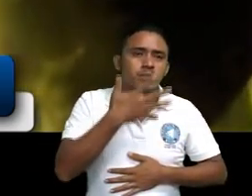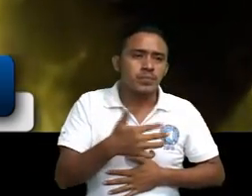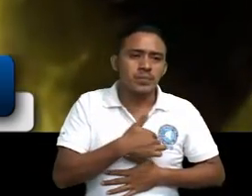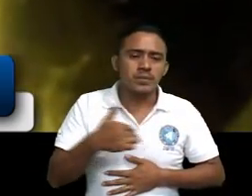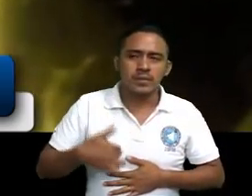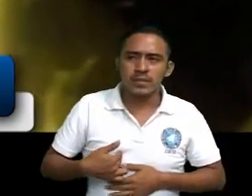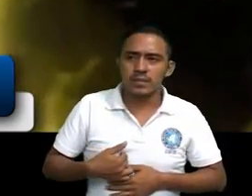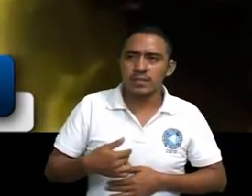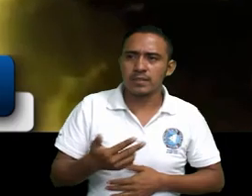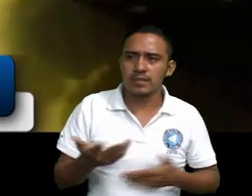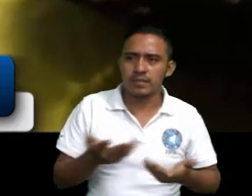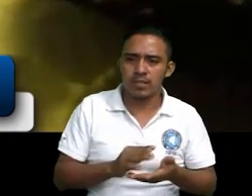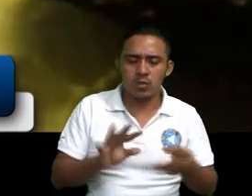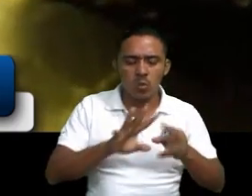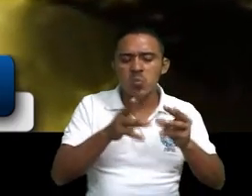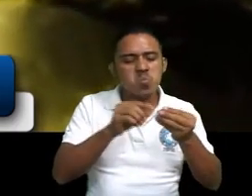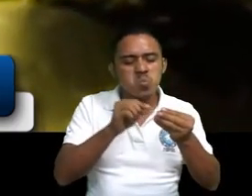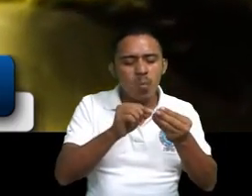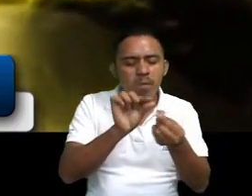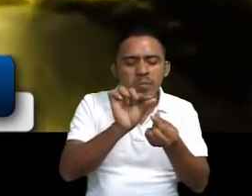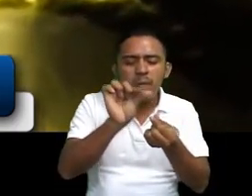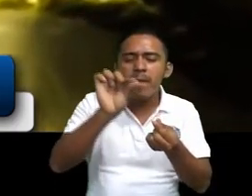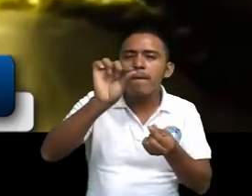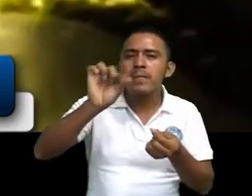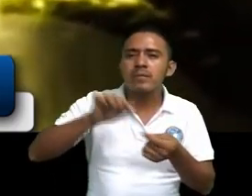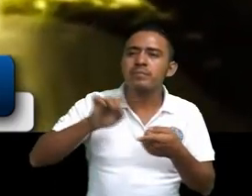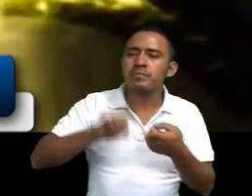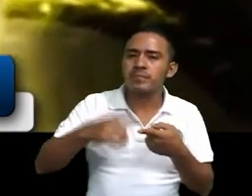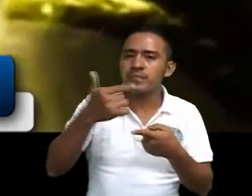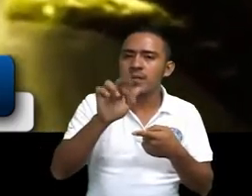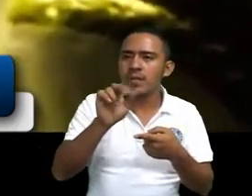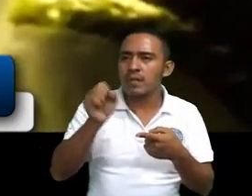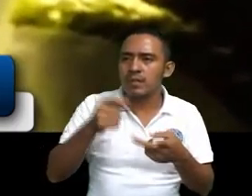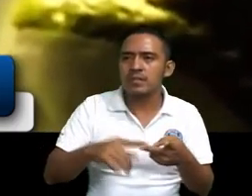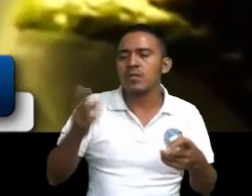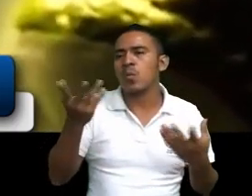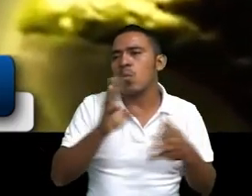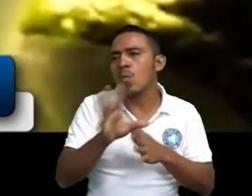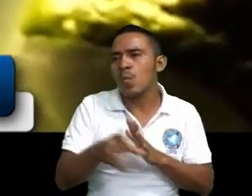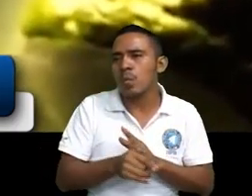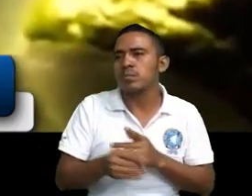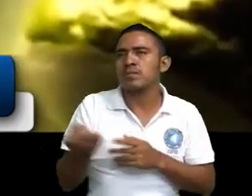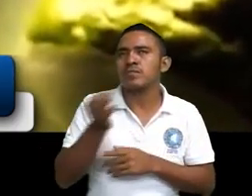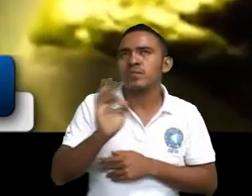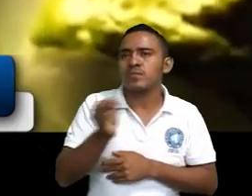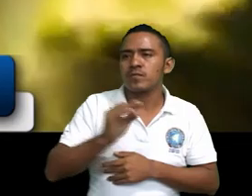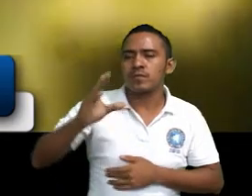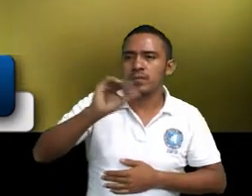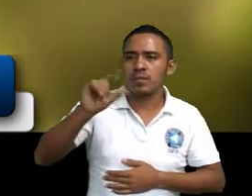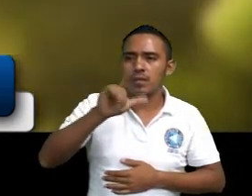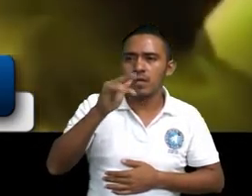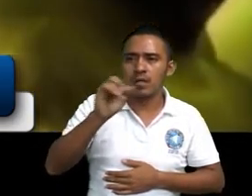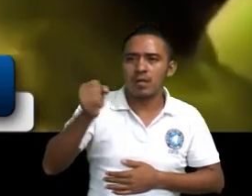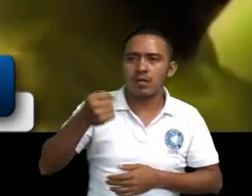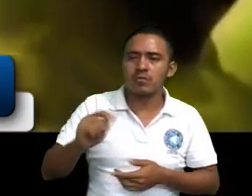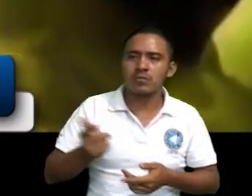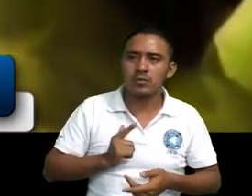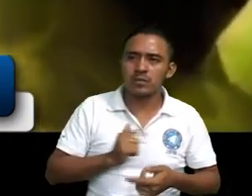piedras en la vesícula? ¿De qué están compuestas, doctor? ¿Es de grasa? ¿Cuántos tipos, por ejemplo, de cálculos? Diferentes de tipos